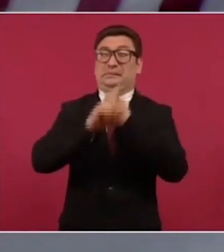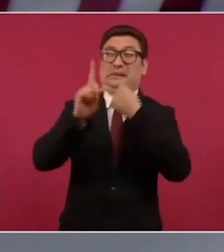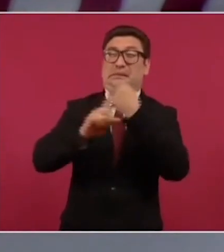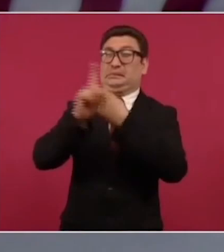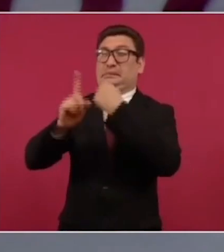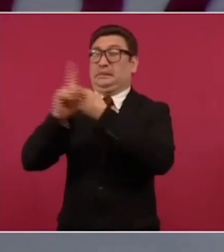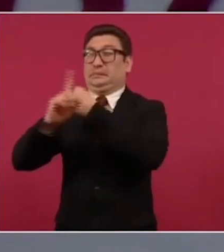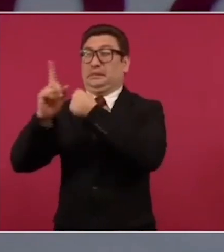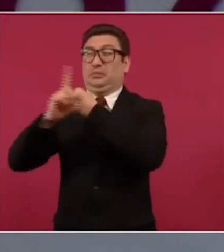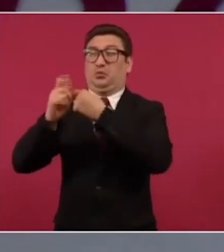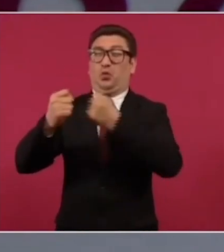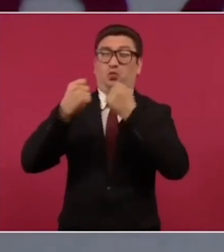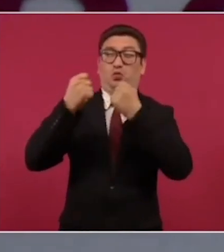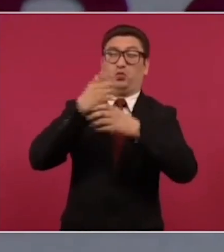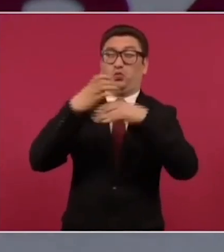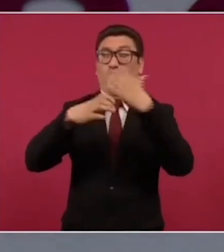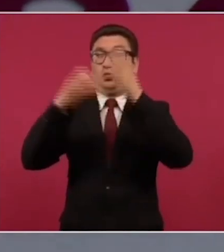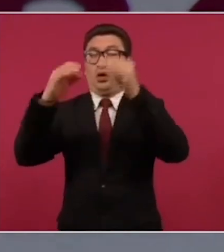goteaba abajo,